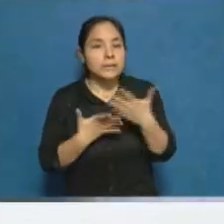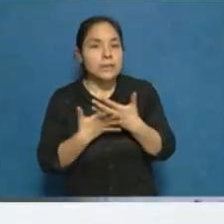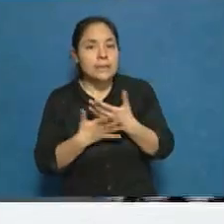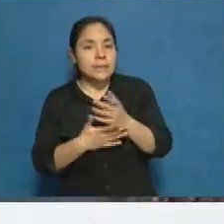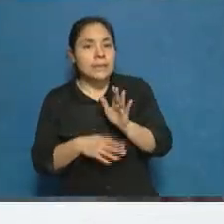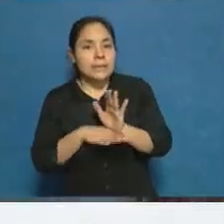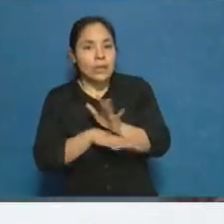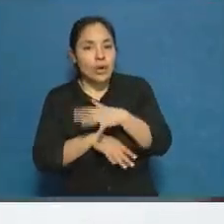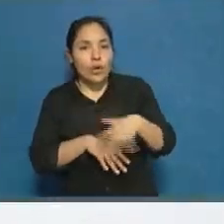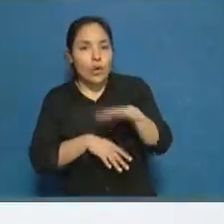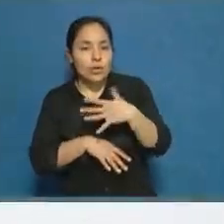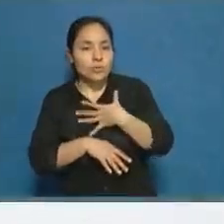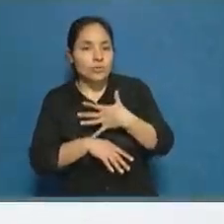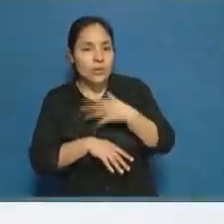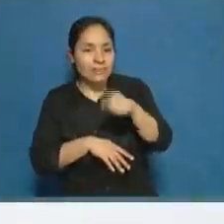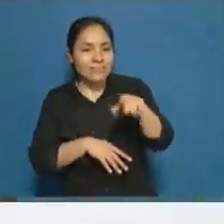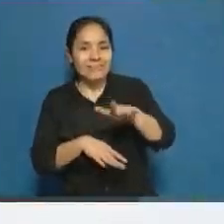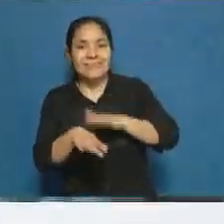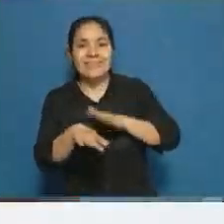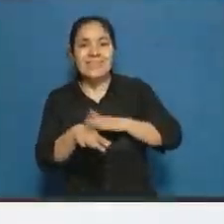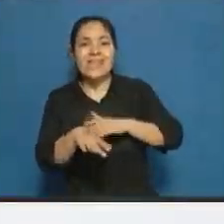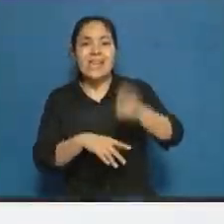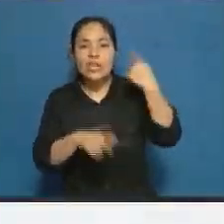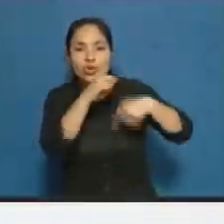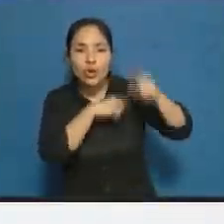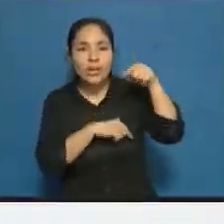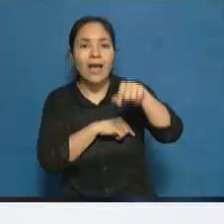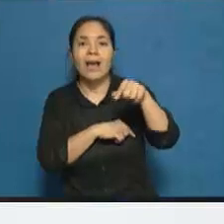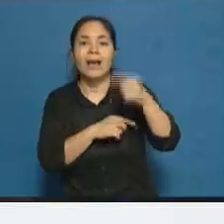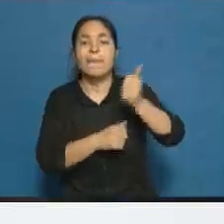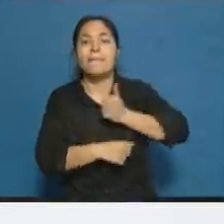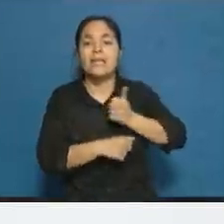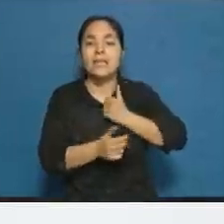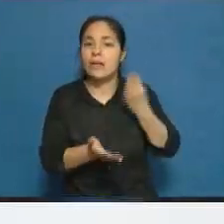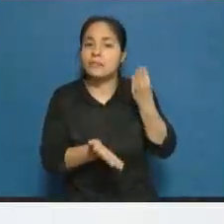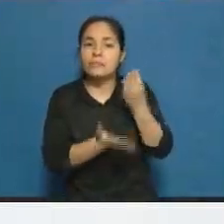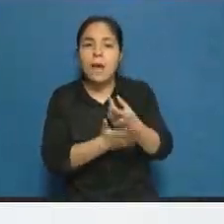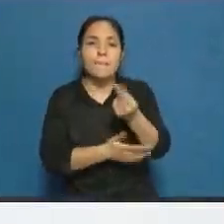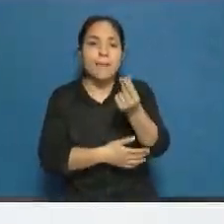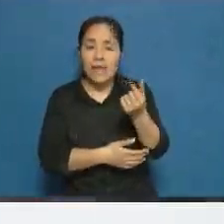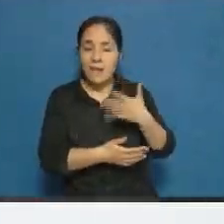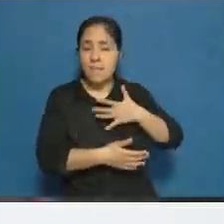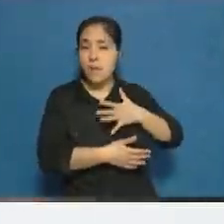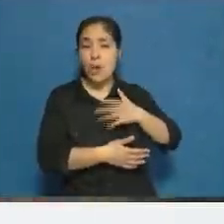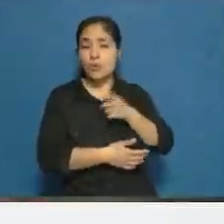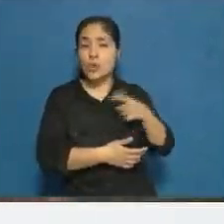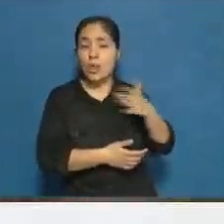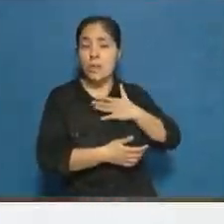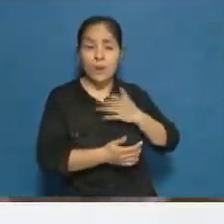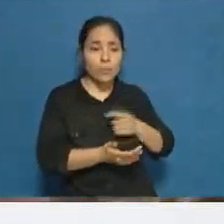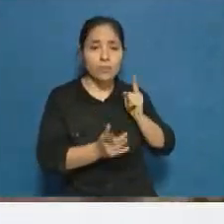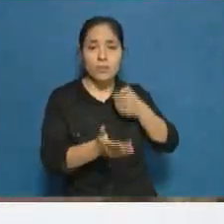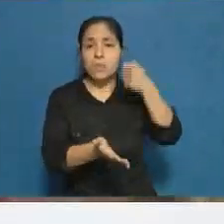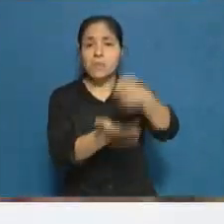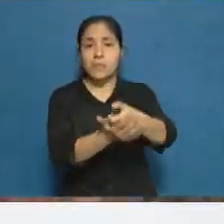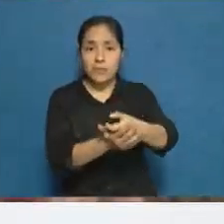tupungatinos, nos duele porque acá hay mucha historia. Acá hay soldados que pusieron hasta dinero de su propio bolsillo. Acá hay